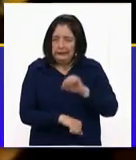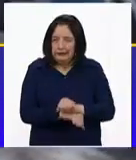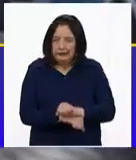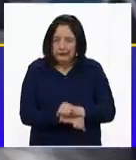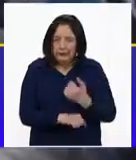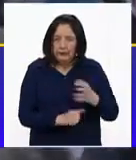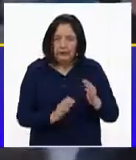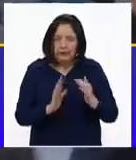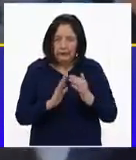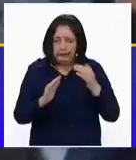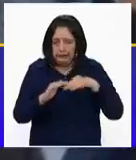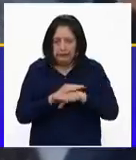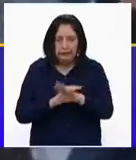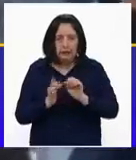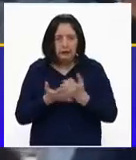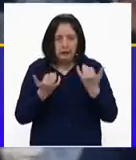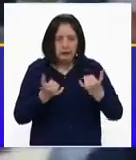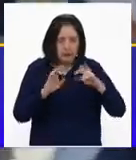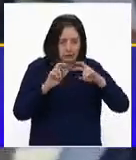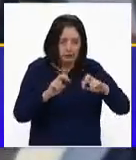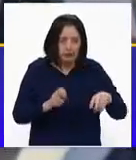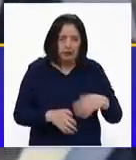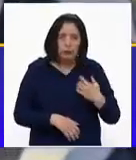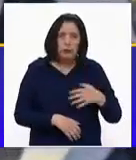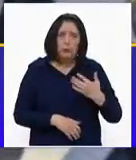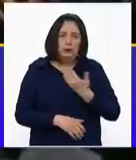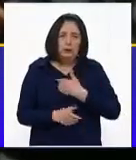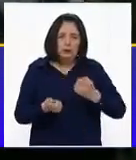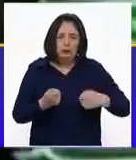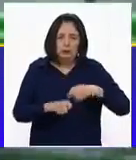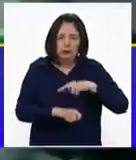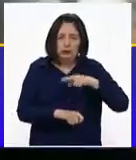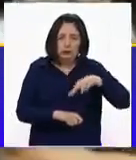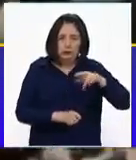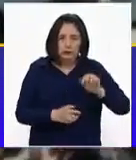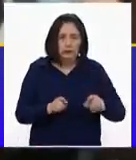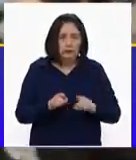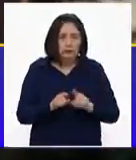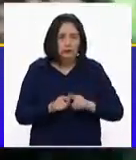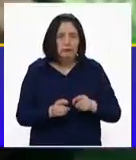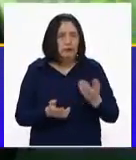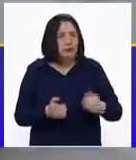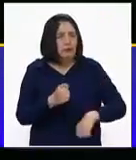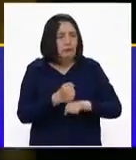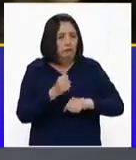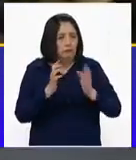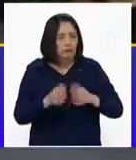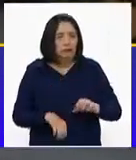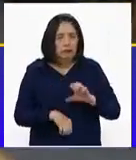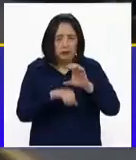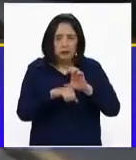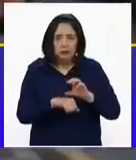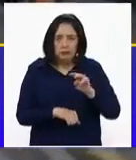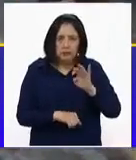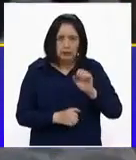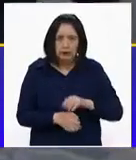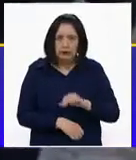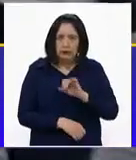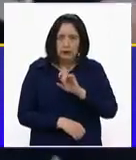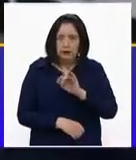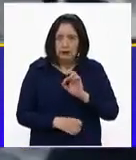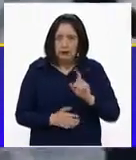Detenciones, allanamientos y una investigación que compromete al gobernador regional y al ídolo de Fútbol Club Melgar, Israel Zúñiga,